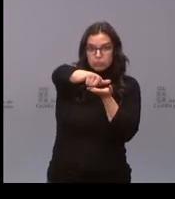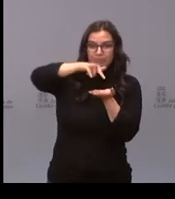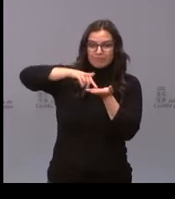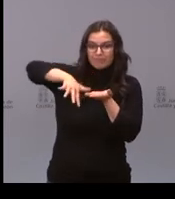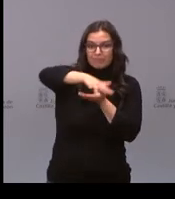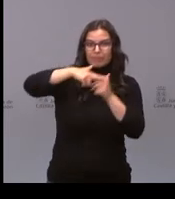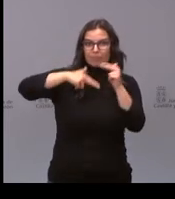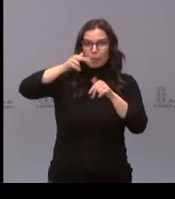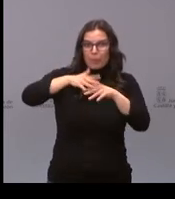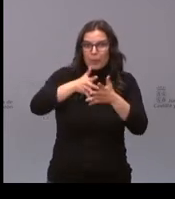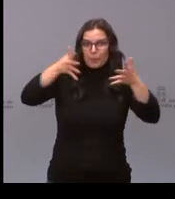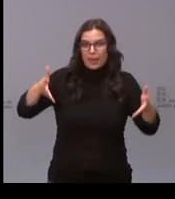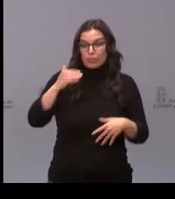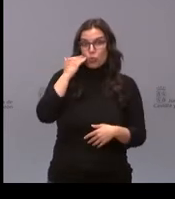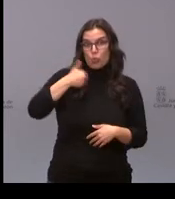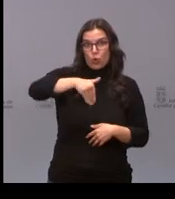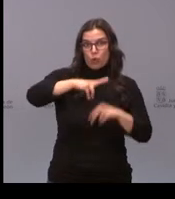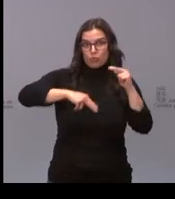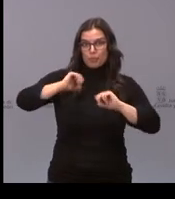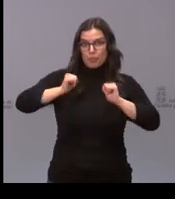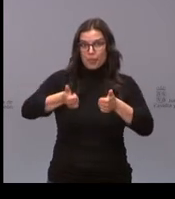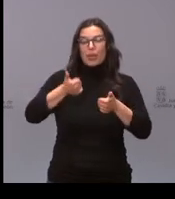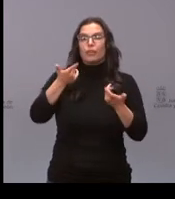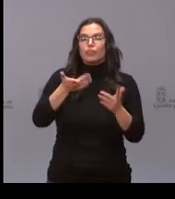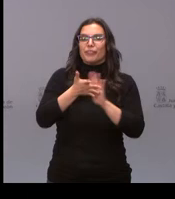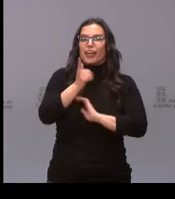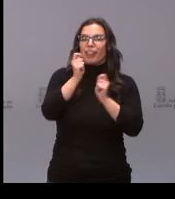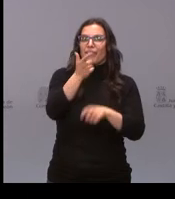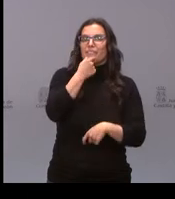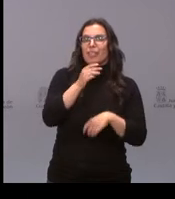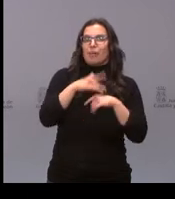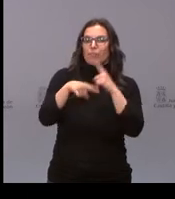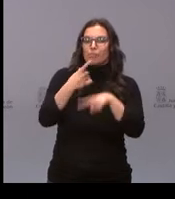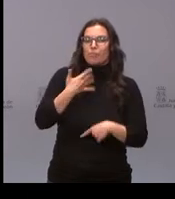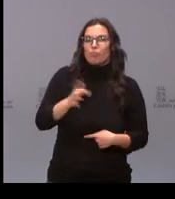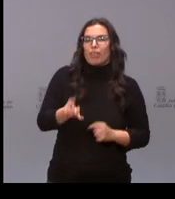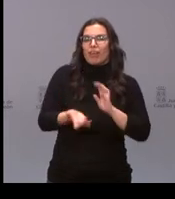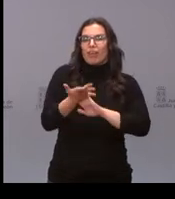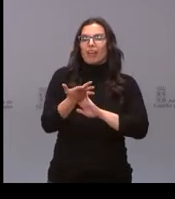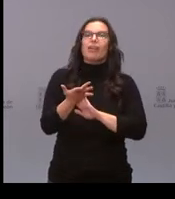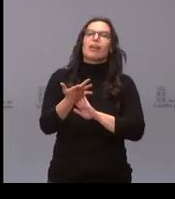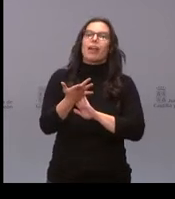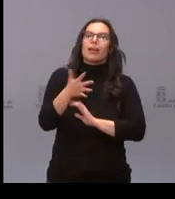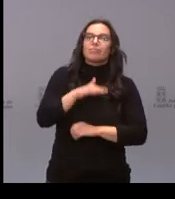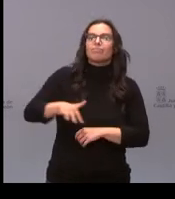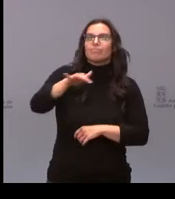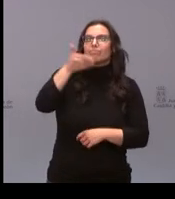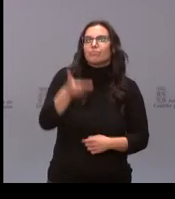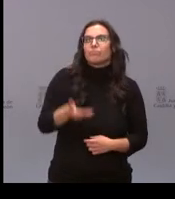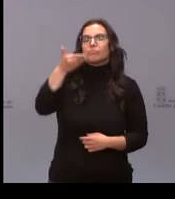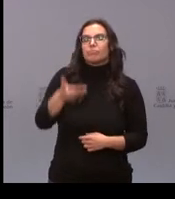comenzarán en el mes de julio, y así va a permitir la creación de un emplazamiento clave